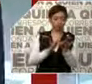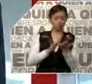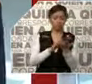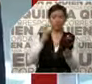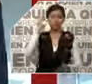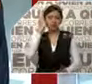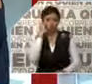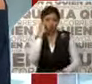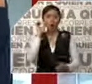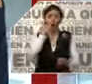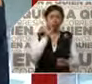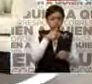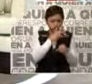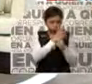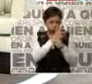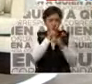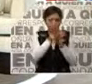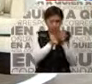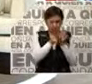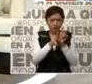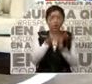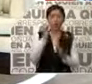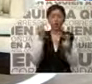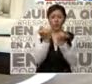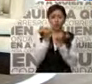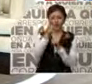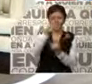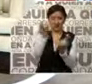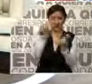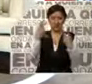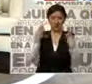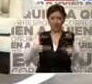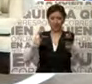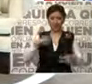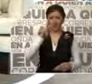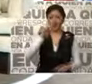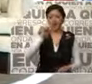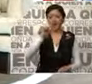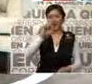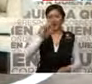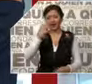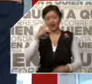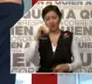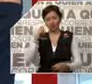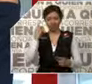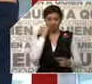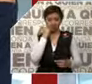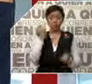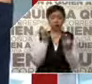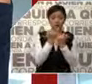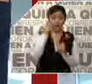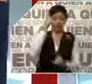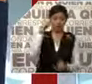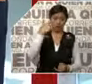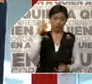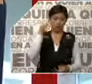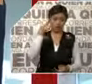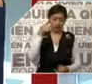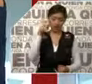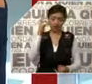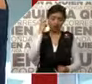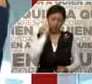sus videos y, bueno, tal es el caso de Me Vale Grillo. En este caso, esta familia fue a León, Guanajuato y,